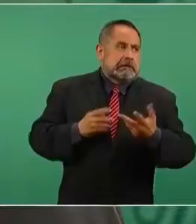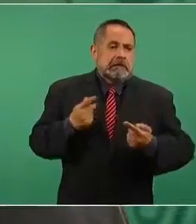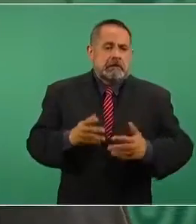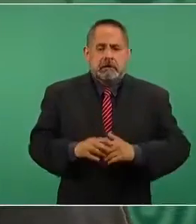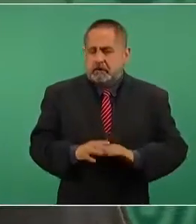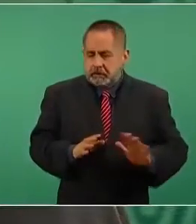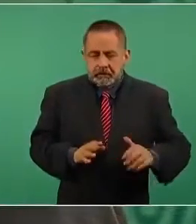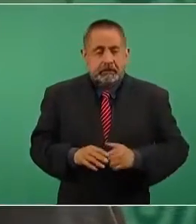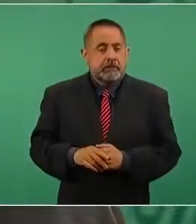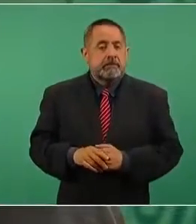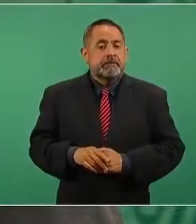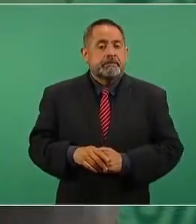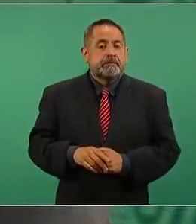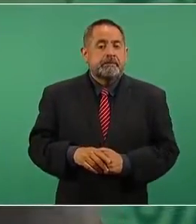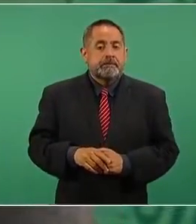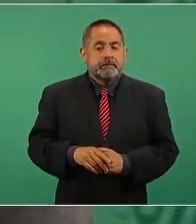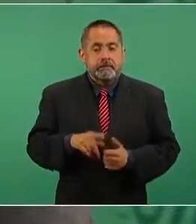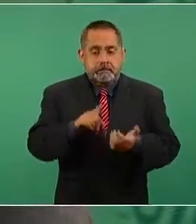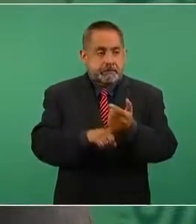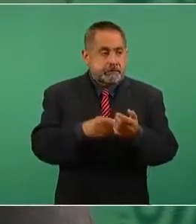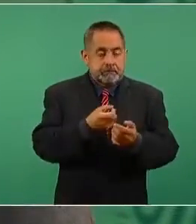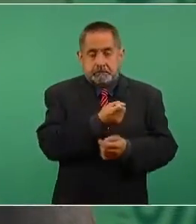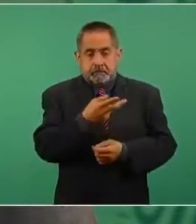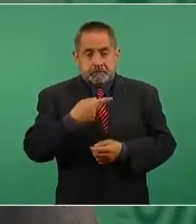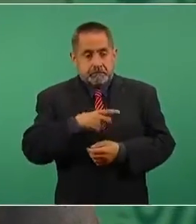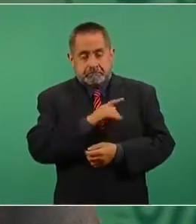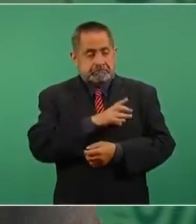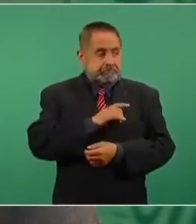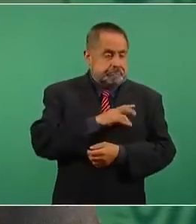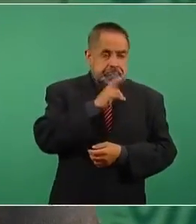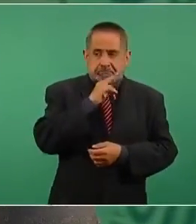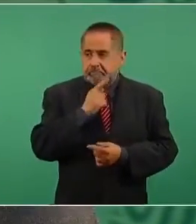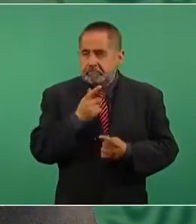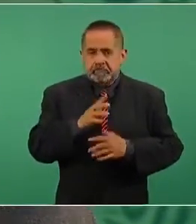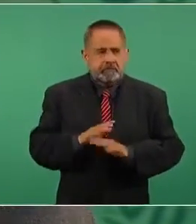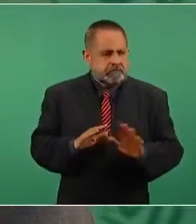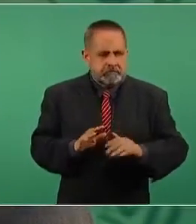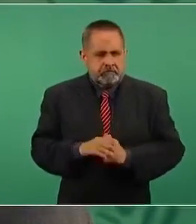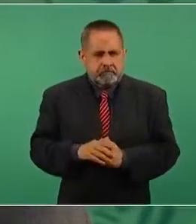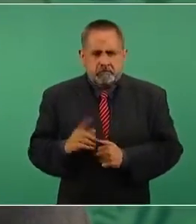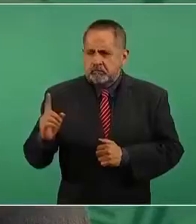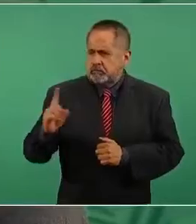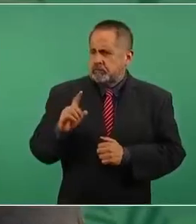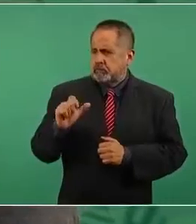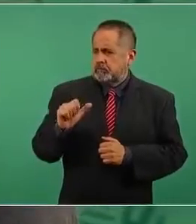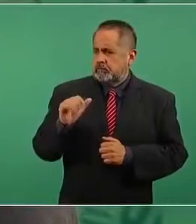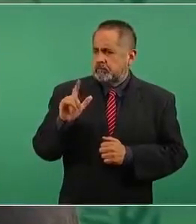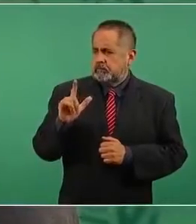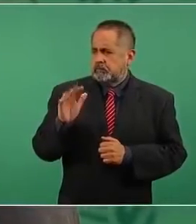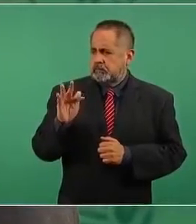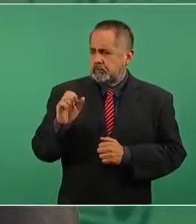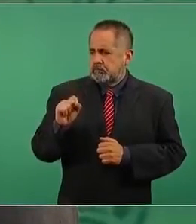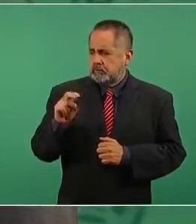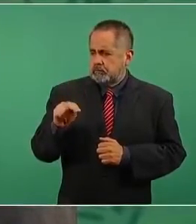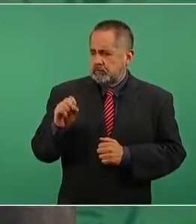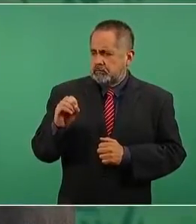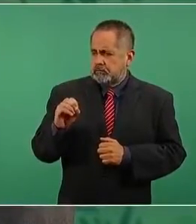Entonces estaban muchos temerosos. Entonces Alfonso Romo nos ayudó